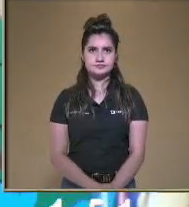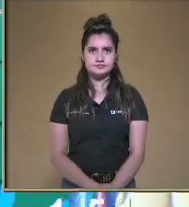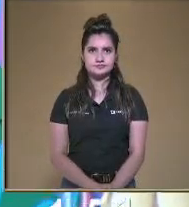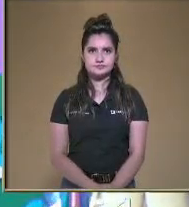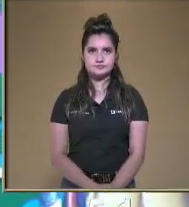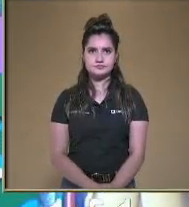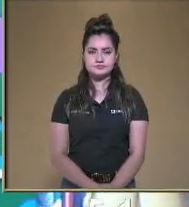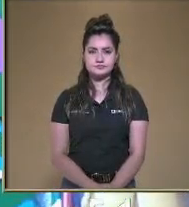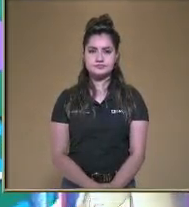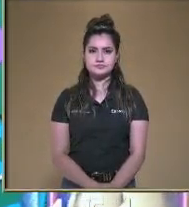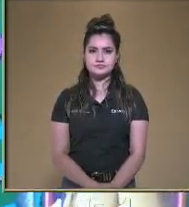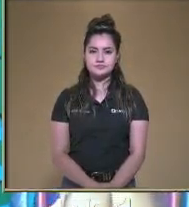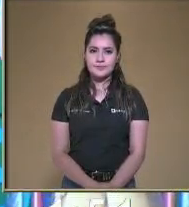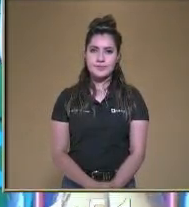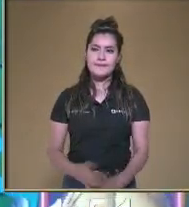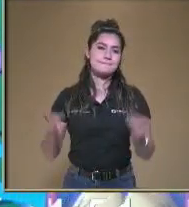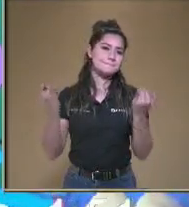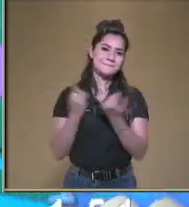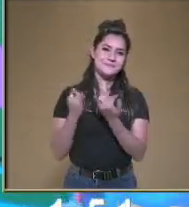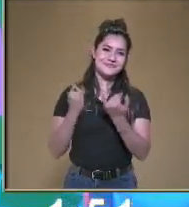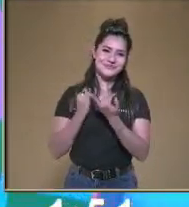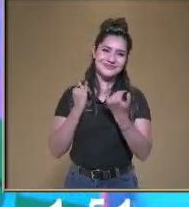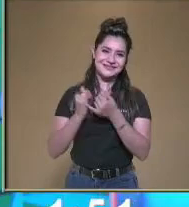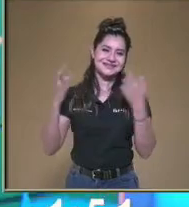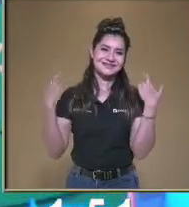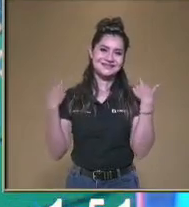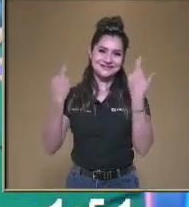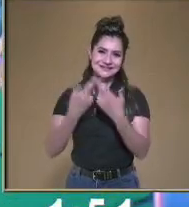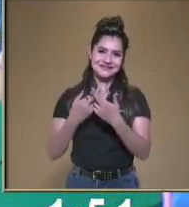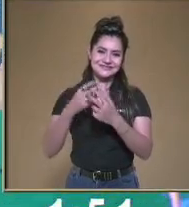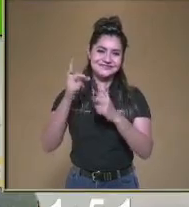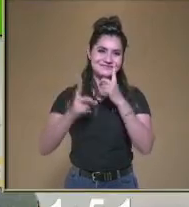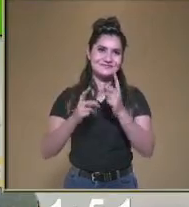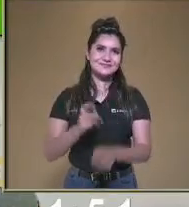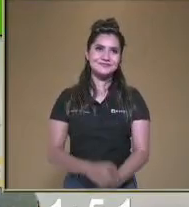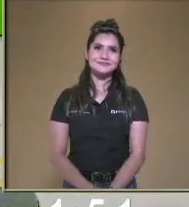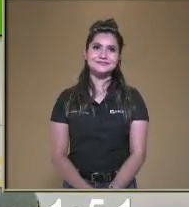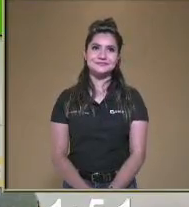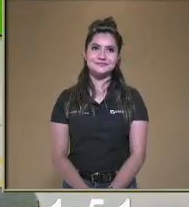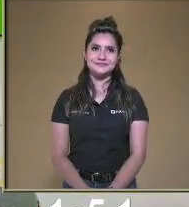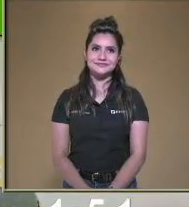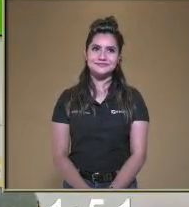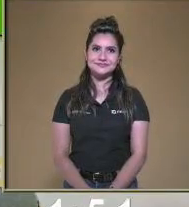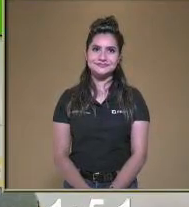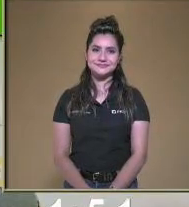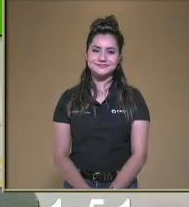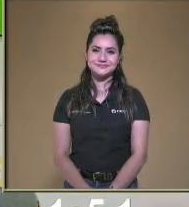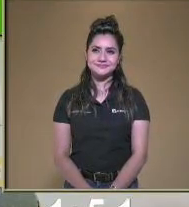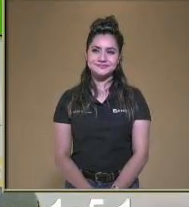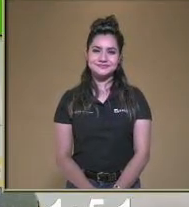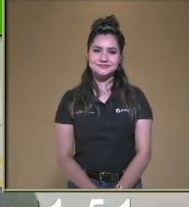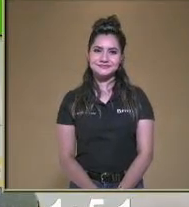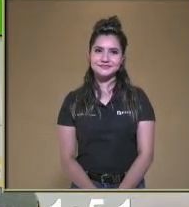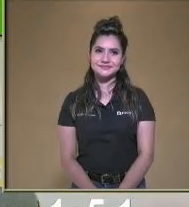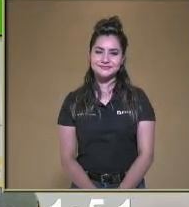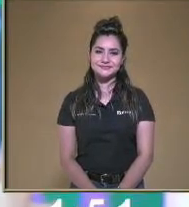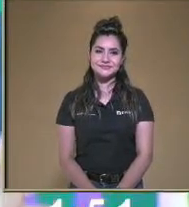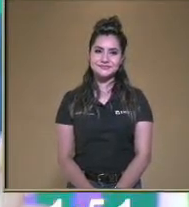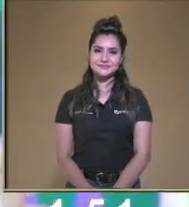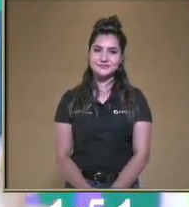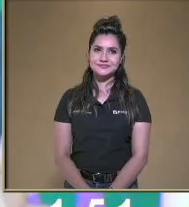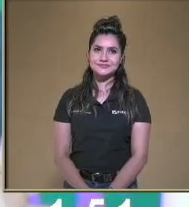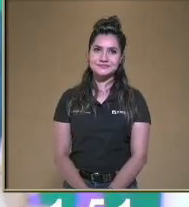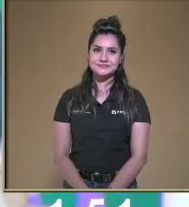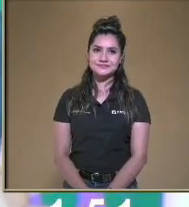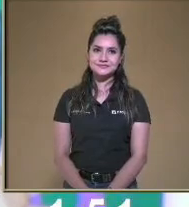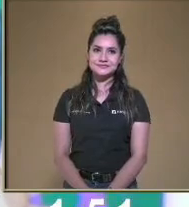1, 2, 3, 4, 5, 6, 7. Y círculo. 1, 2,